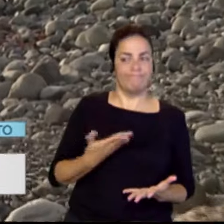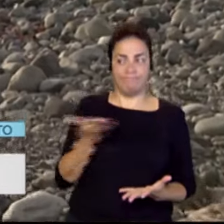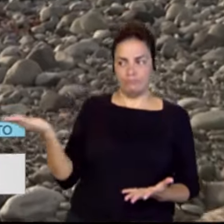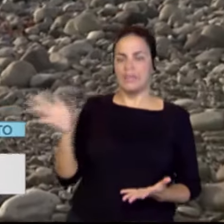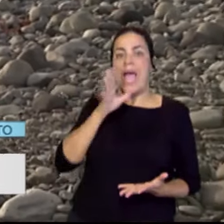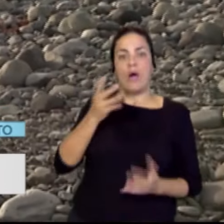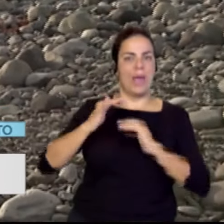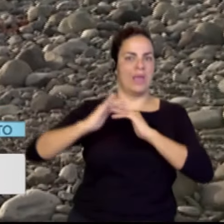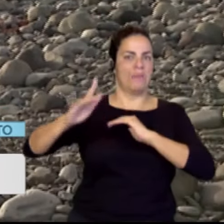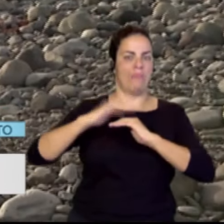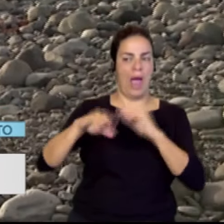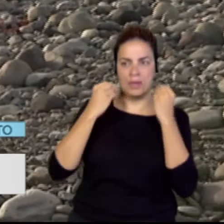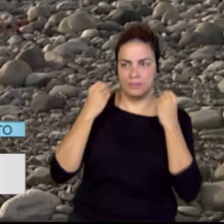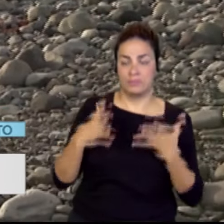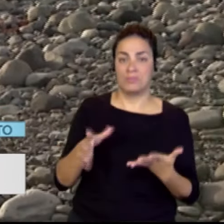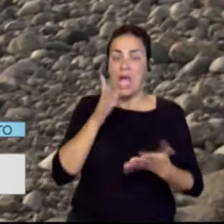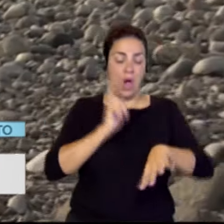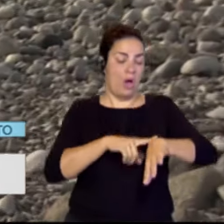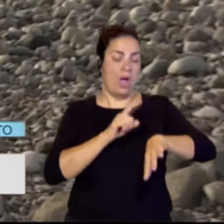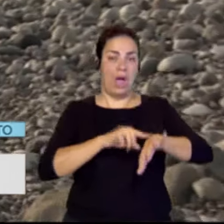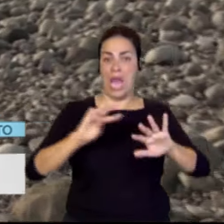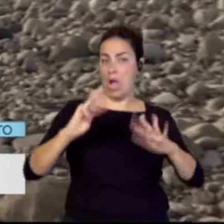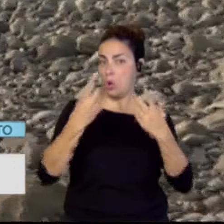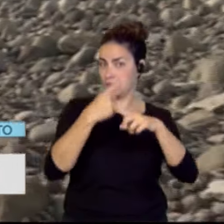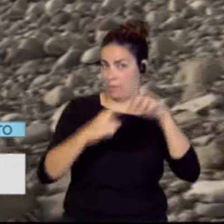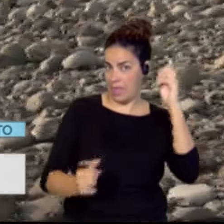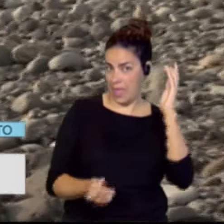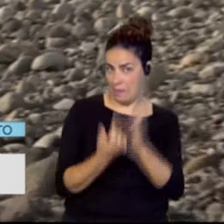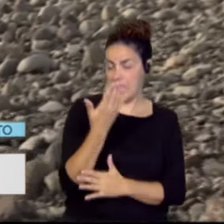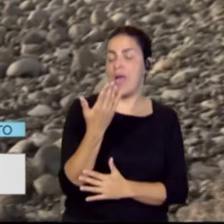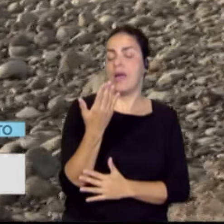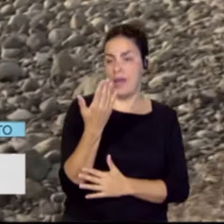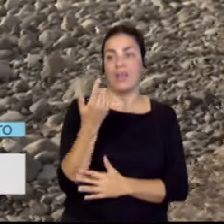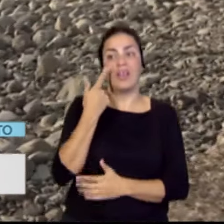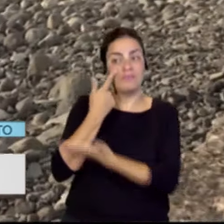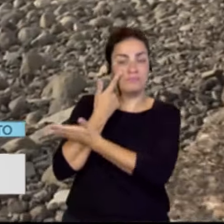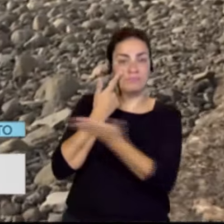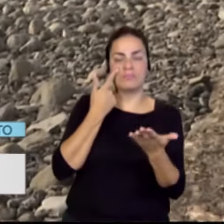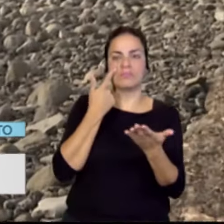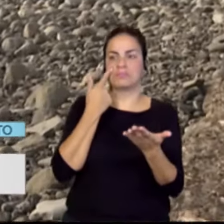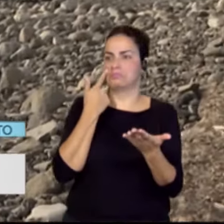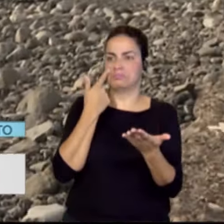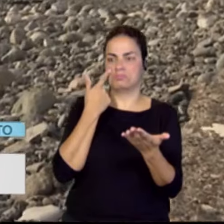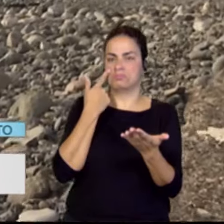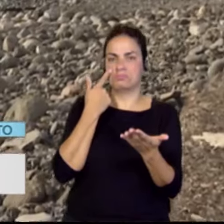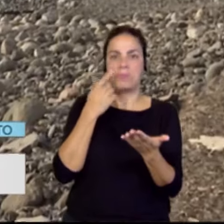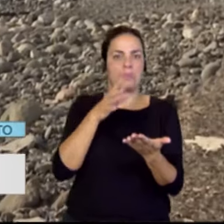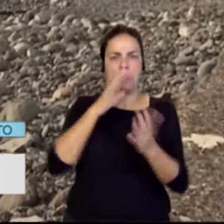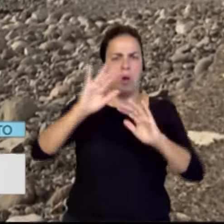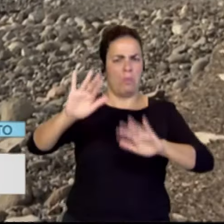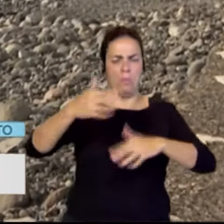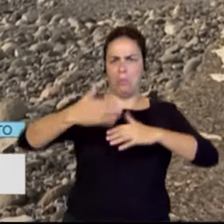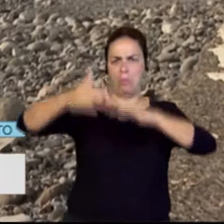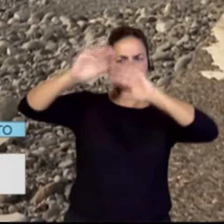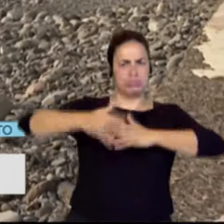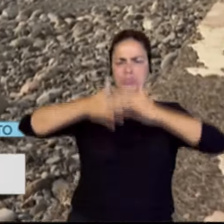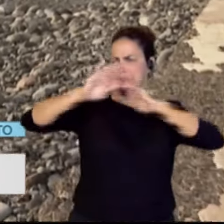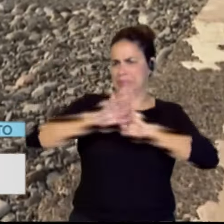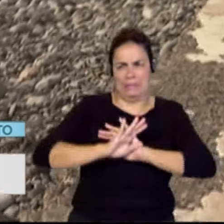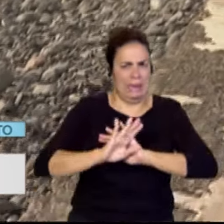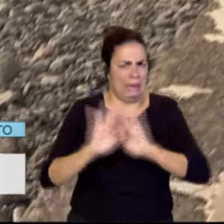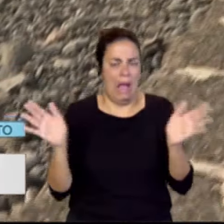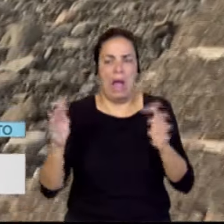mar a esta hora eh son apenas las 8:30 de la mañana pasadas y fíjense porque prácticamente no hay olas las olas No superan